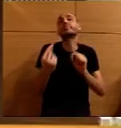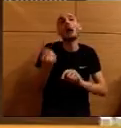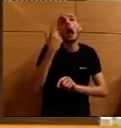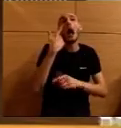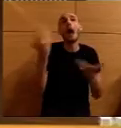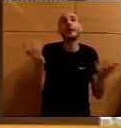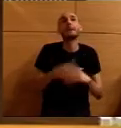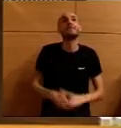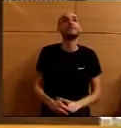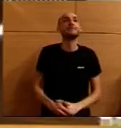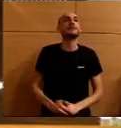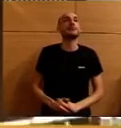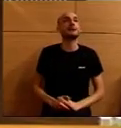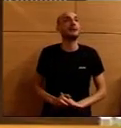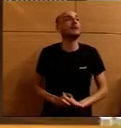y así poder debatir.